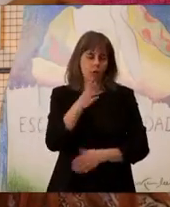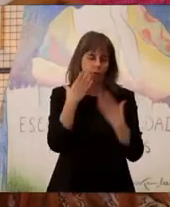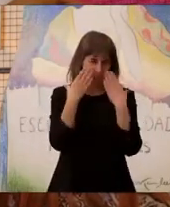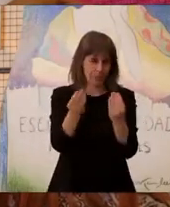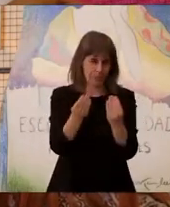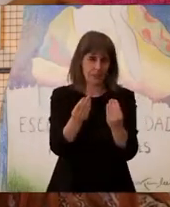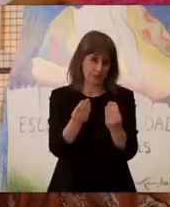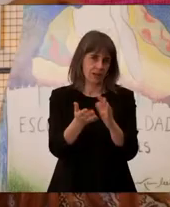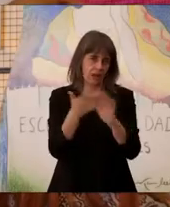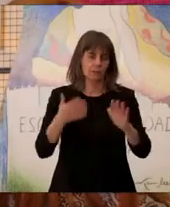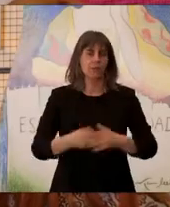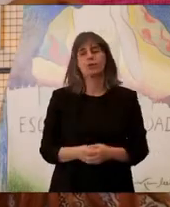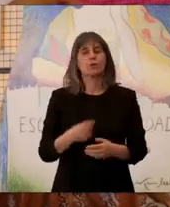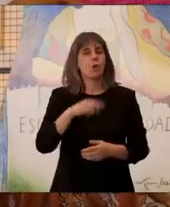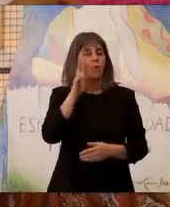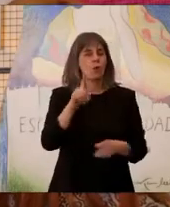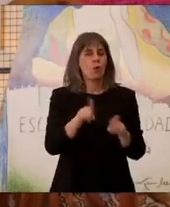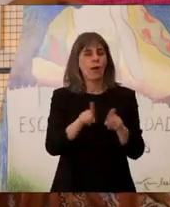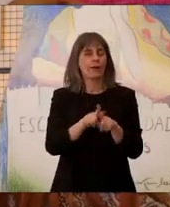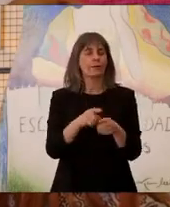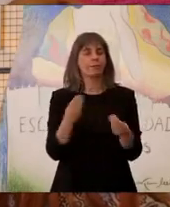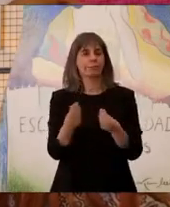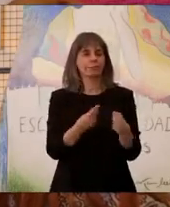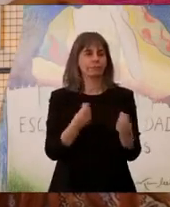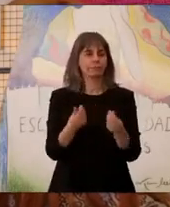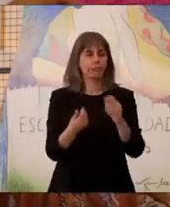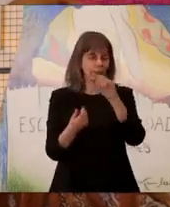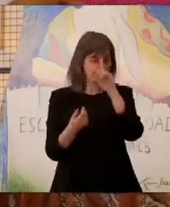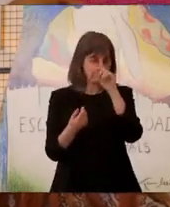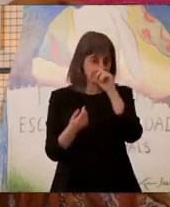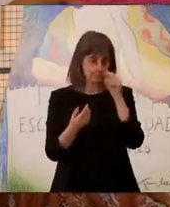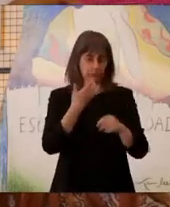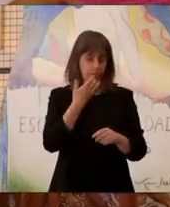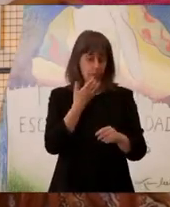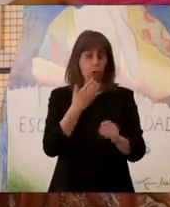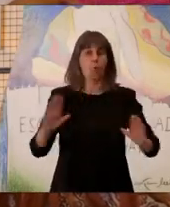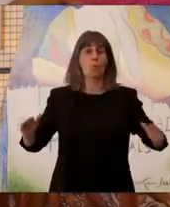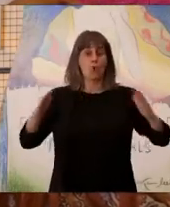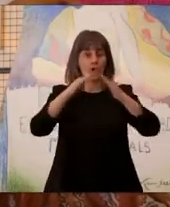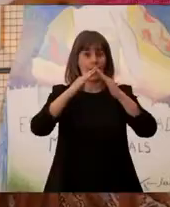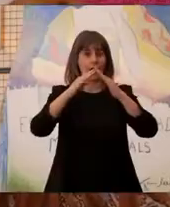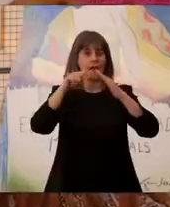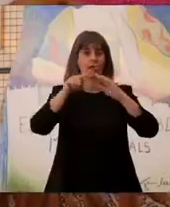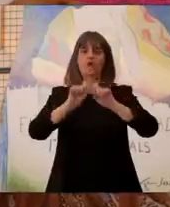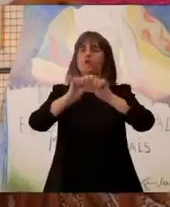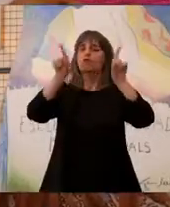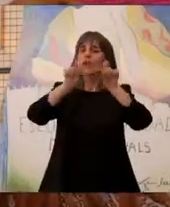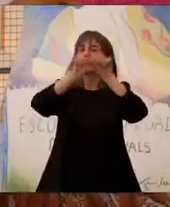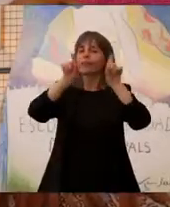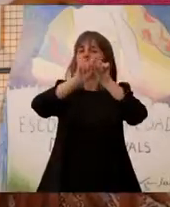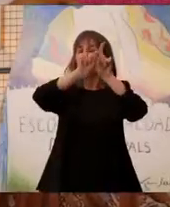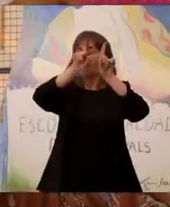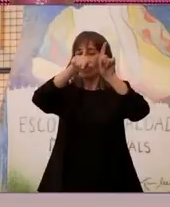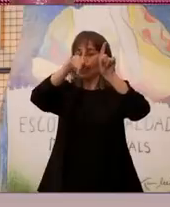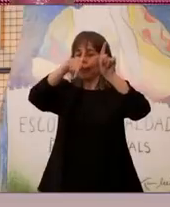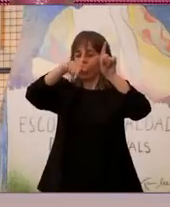No y yo lo veo como digamos pues Hay una fuente en la montaña y va surgiendo un río y es